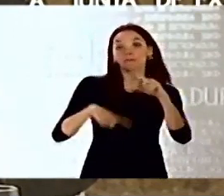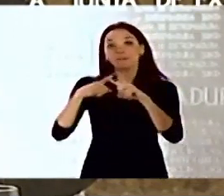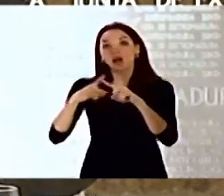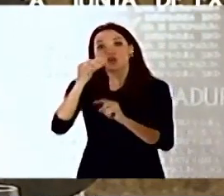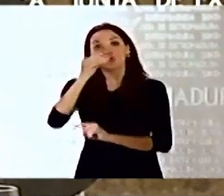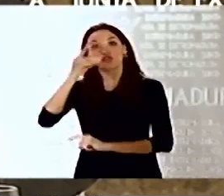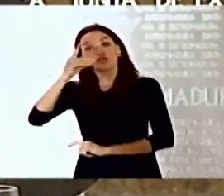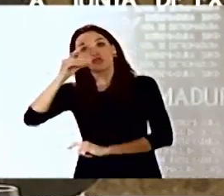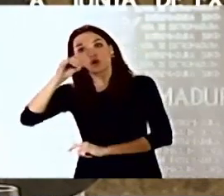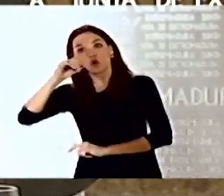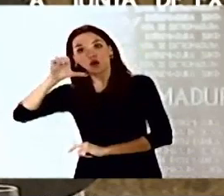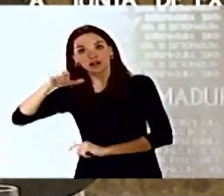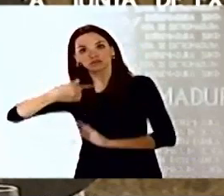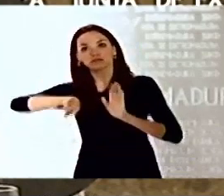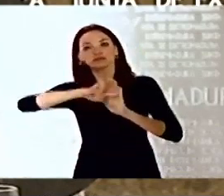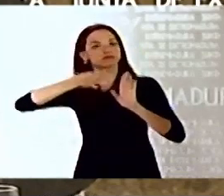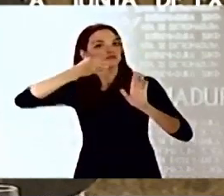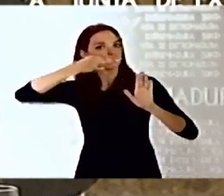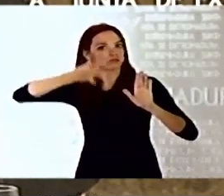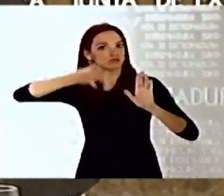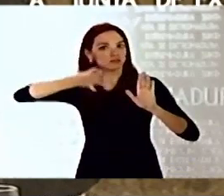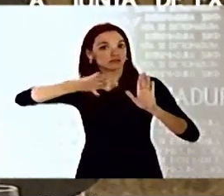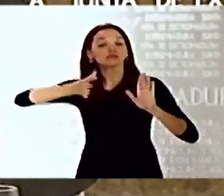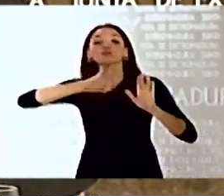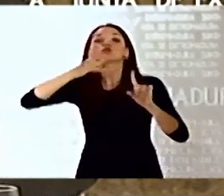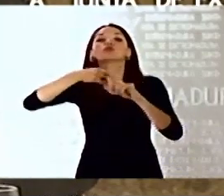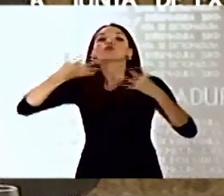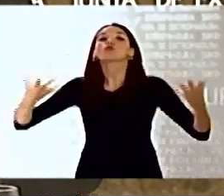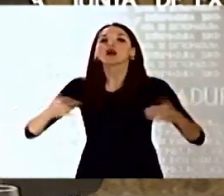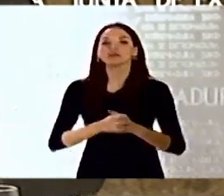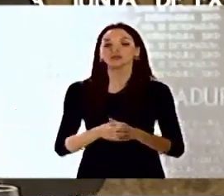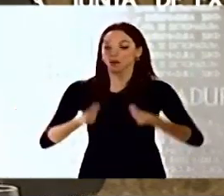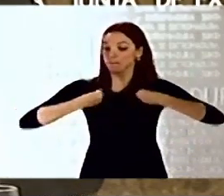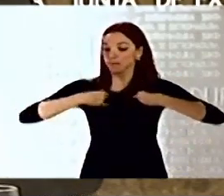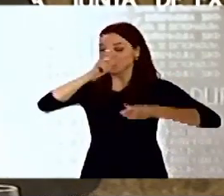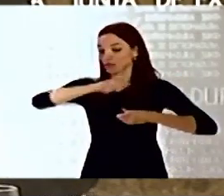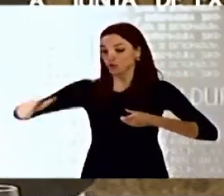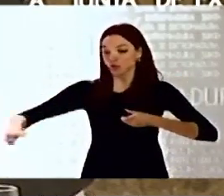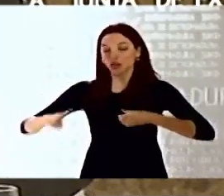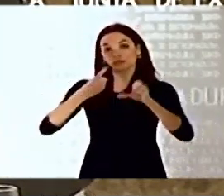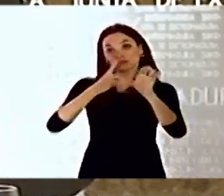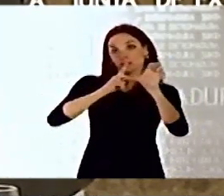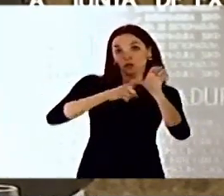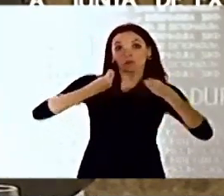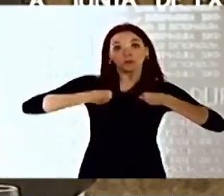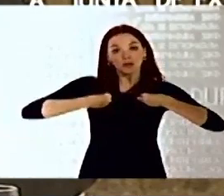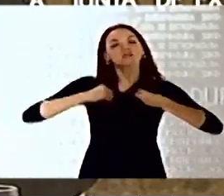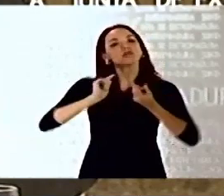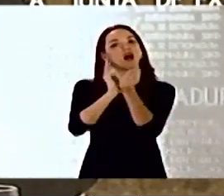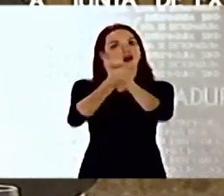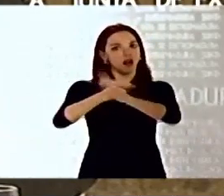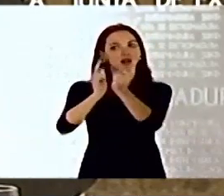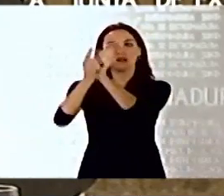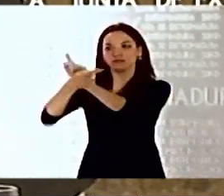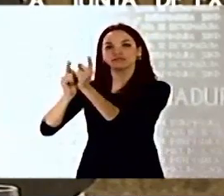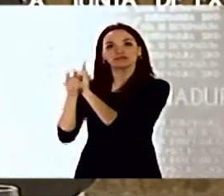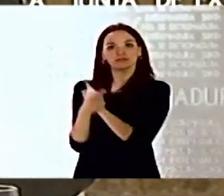Extremadura, allí donde se cambia la vida de los extremeños y las extremeñas. Se van a